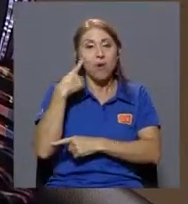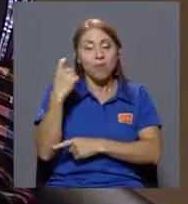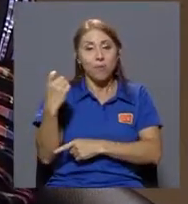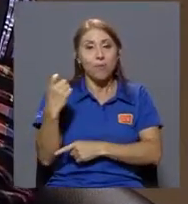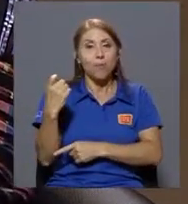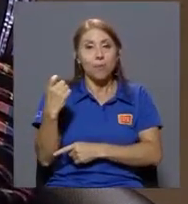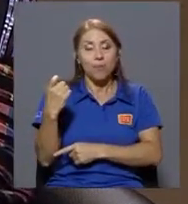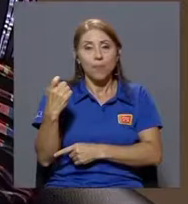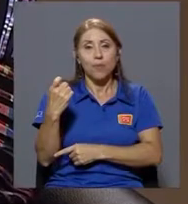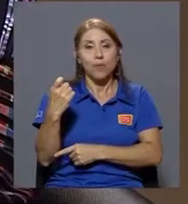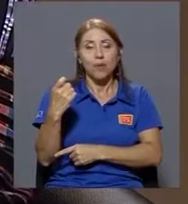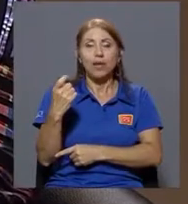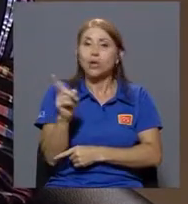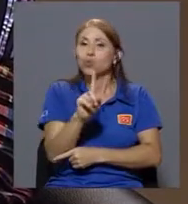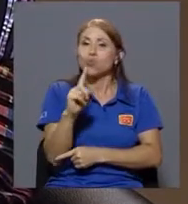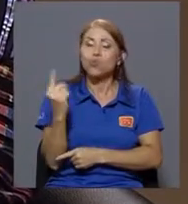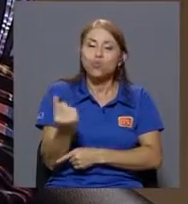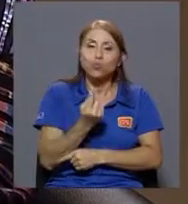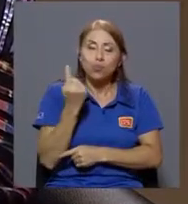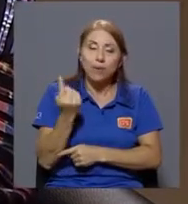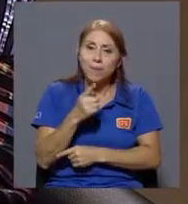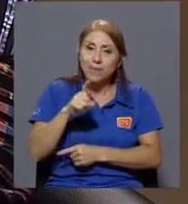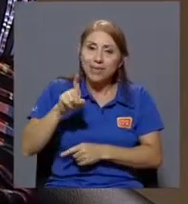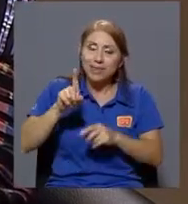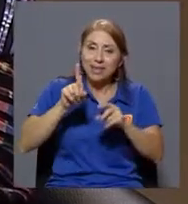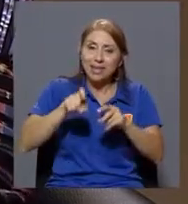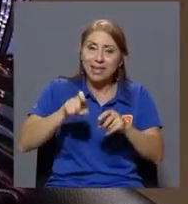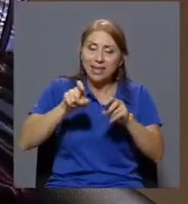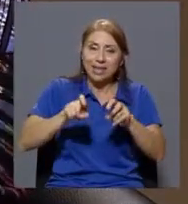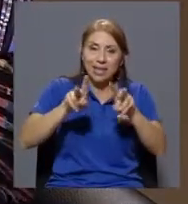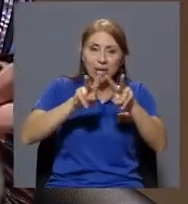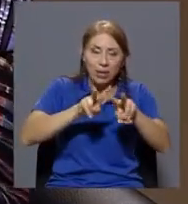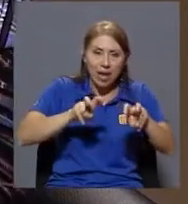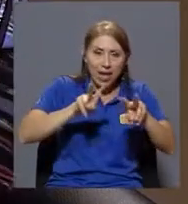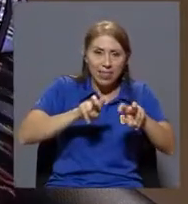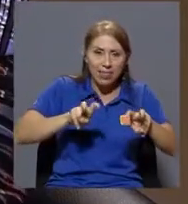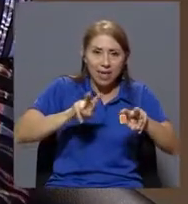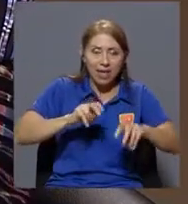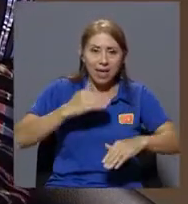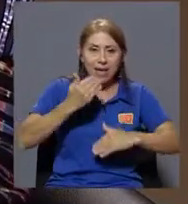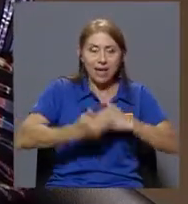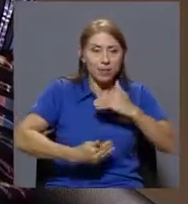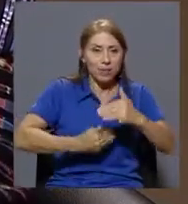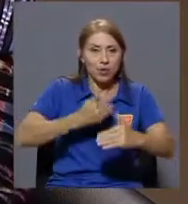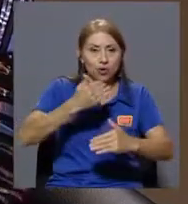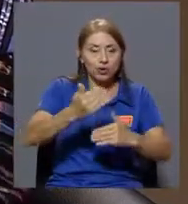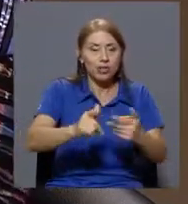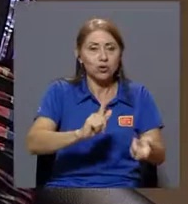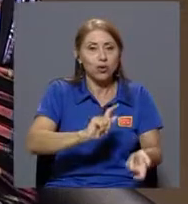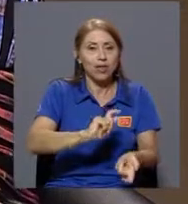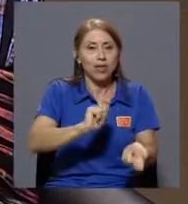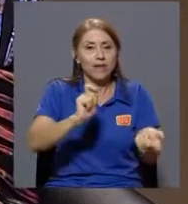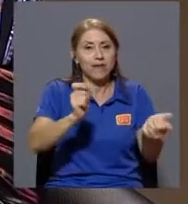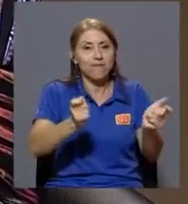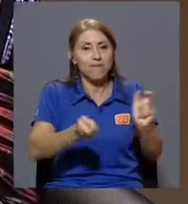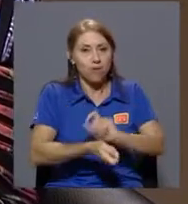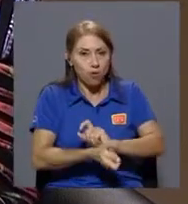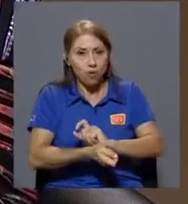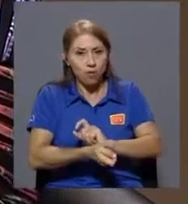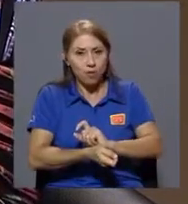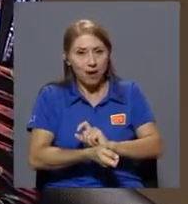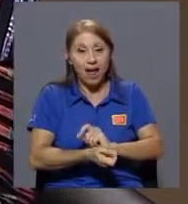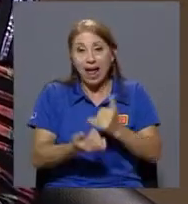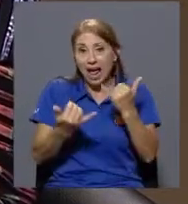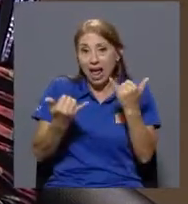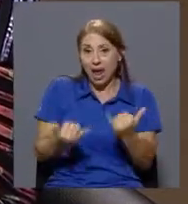allá de un análisis de un proceso de reforma. Es una decisión